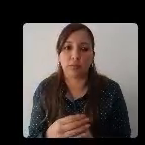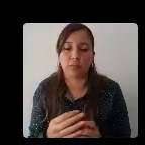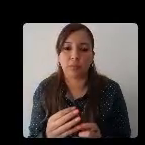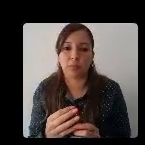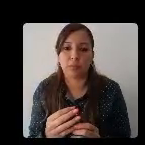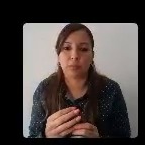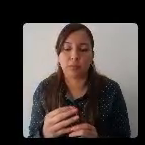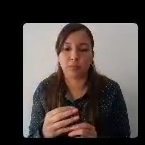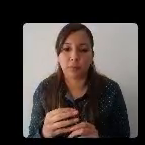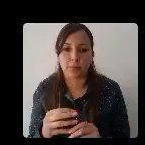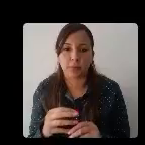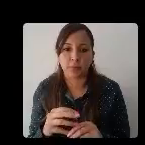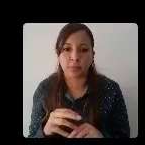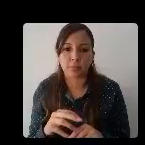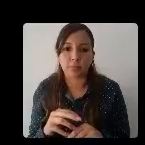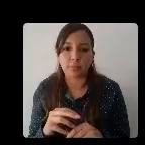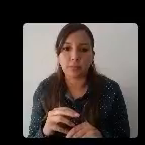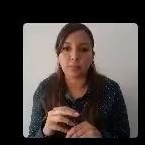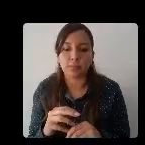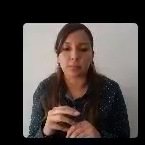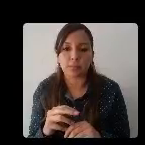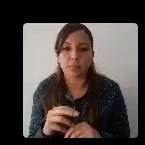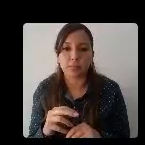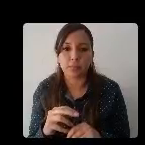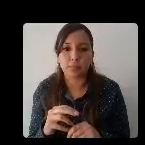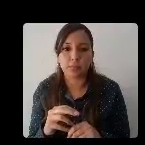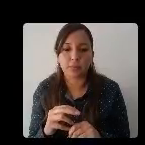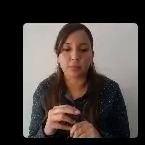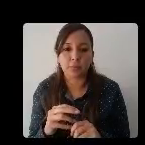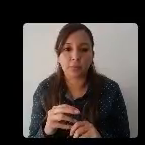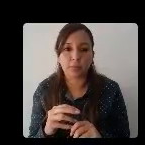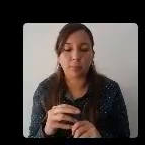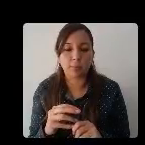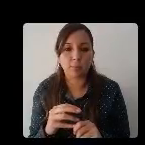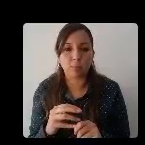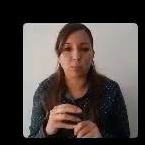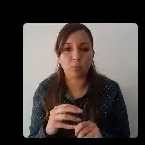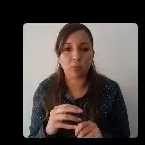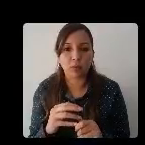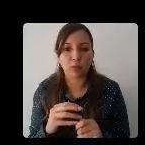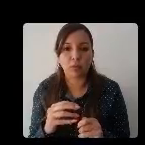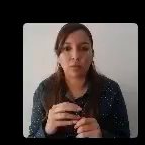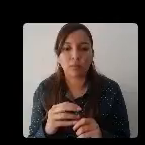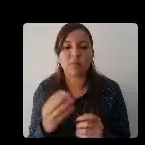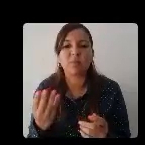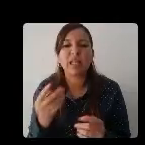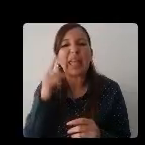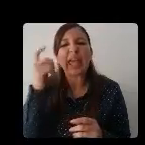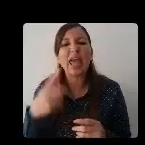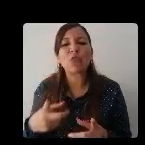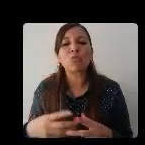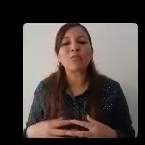recursos naturales, que es parte de la vida, que es parte de todo ser vivo que está en el monte. Si no tenemos